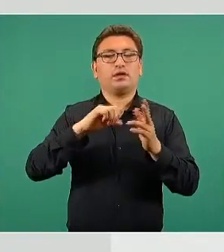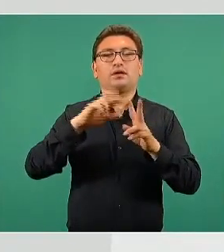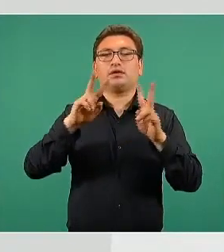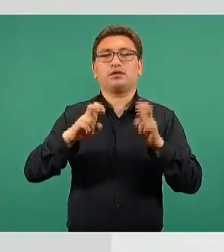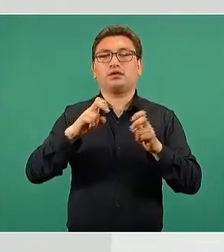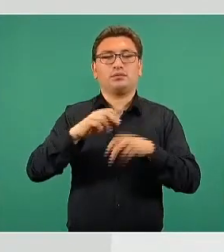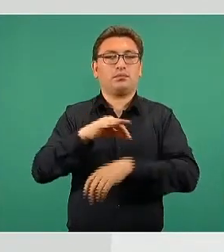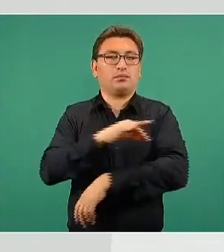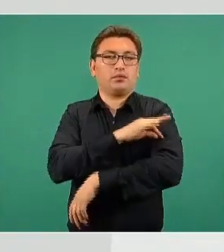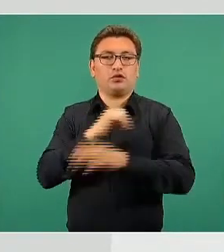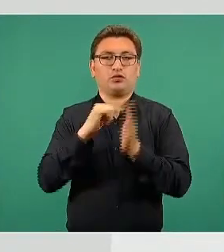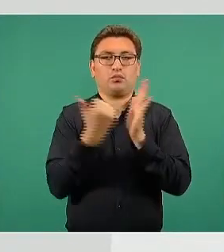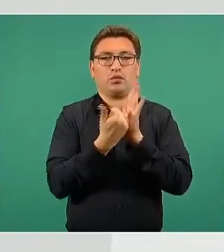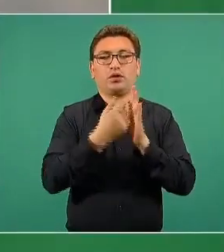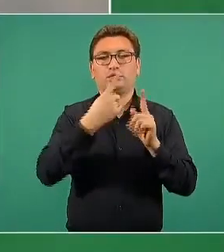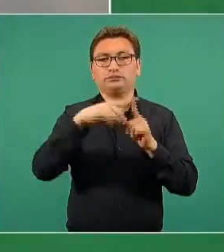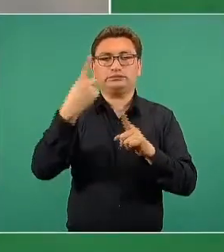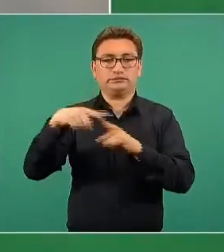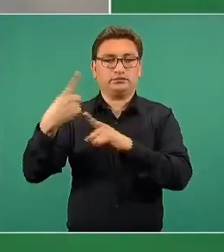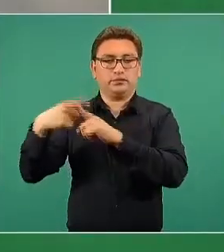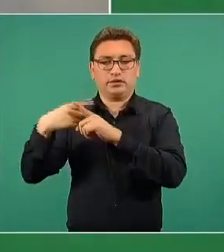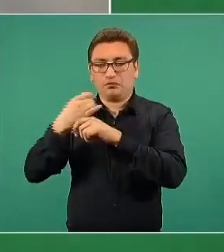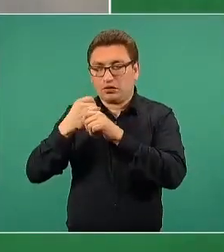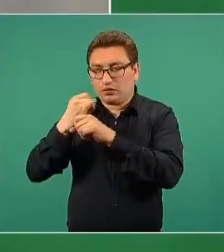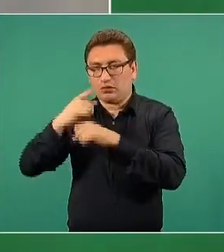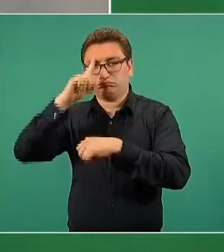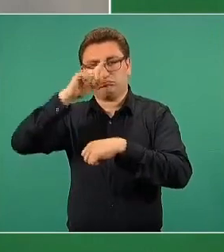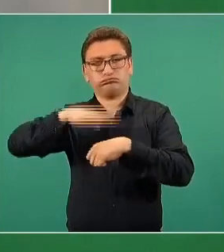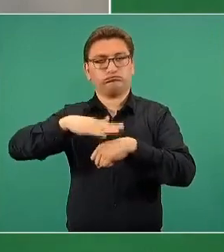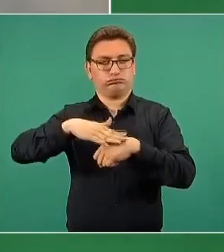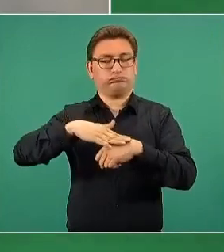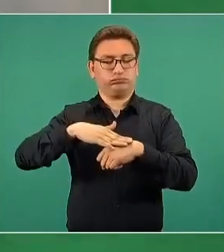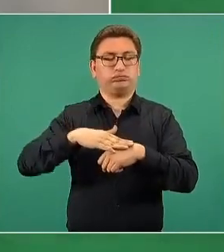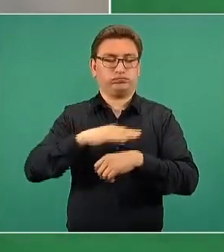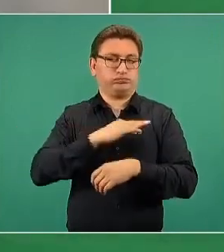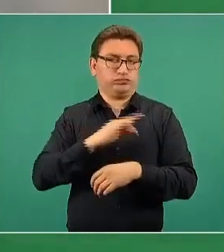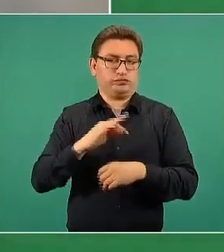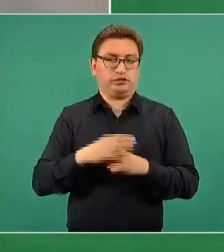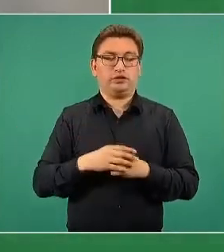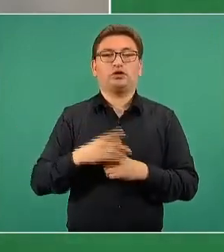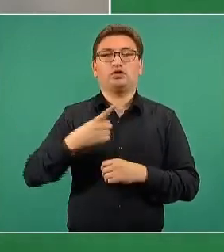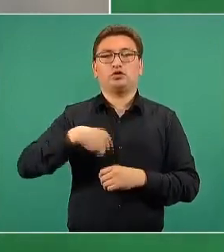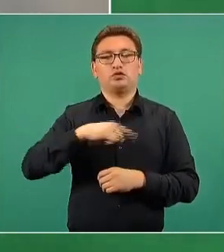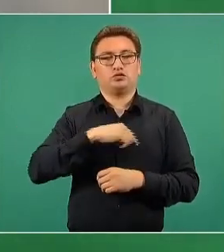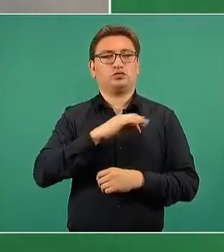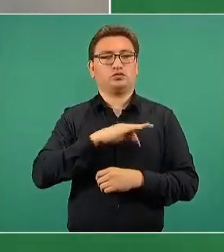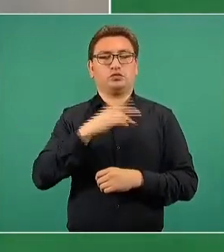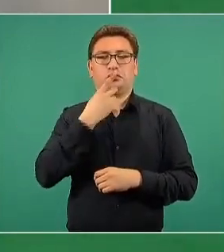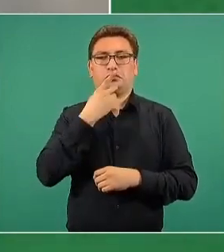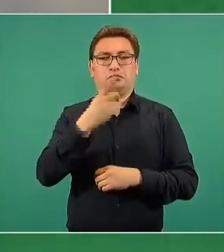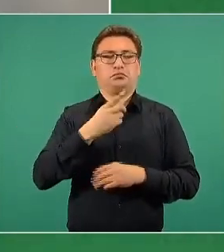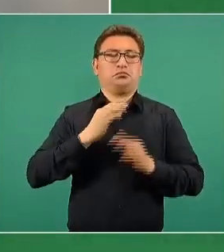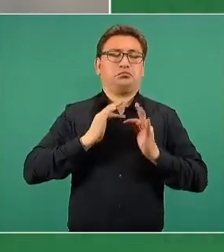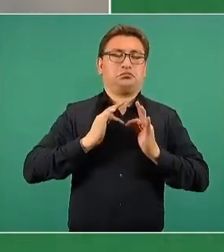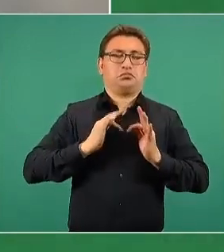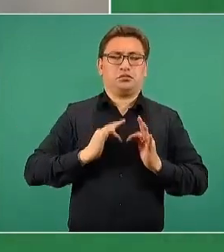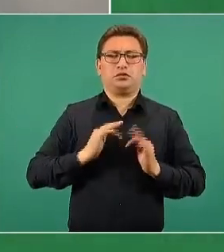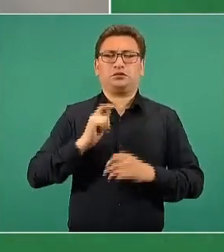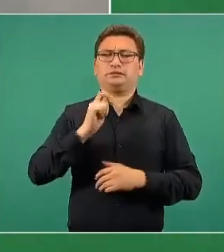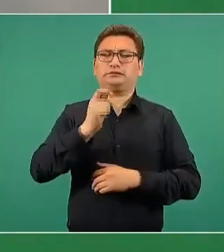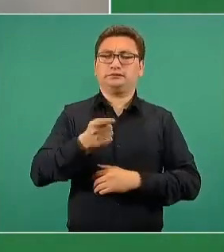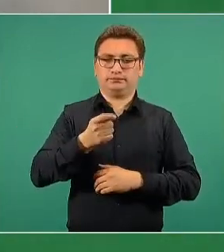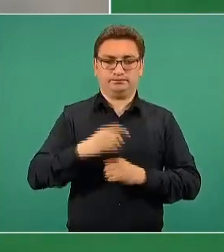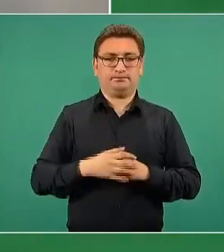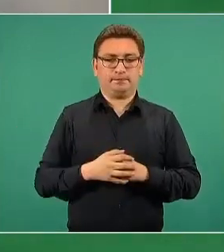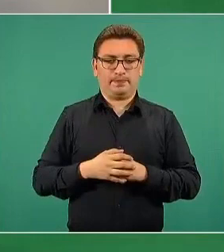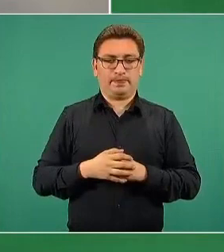puedan emitir recomendaciones específicas. Lo que sí podemos decir con toda tranquilidad es que